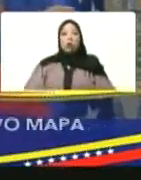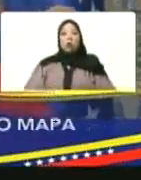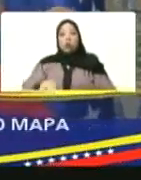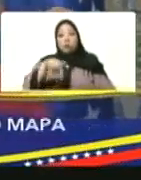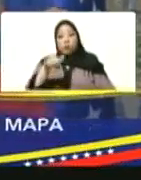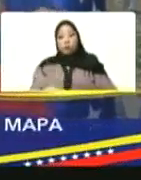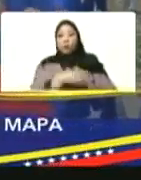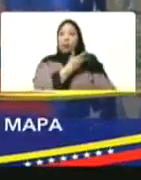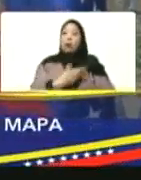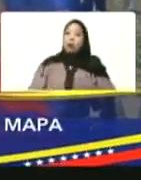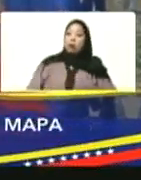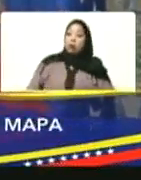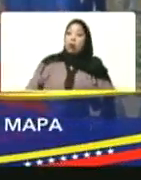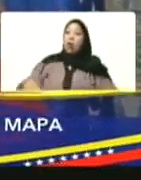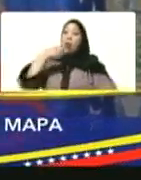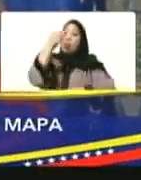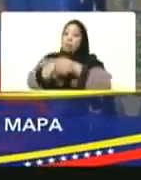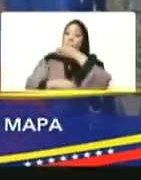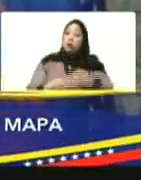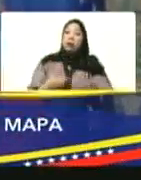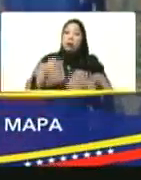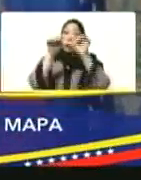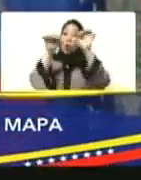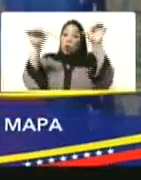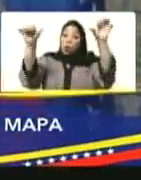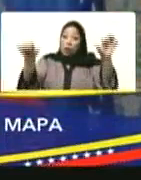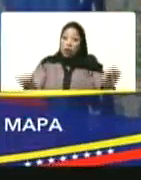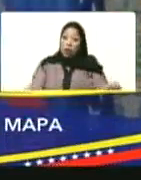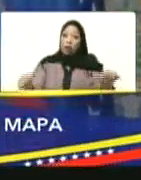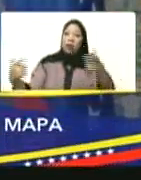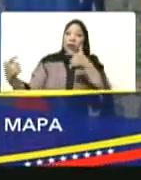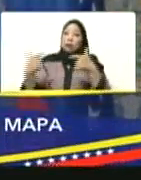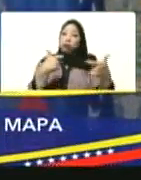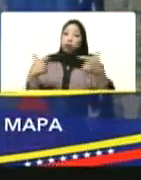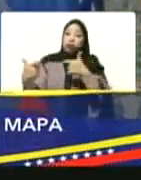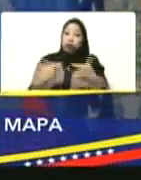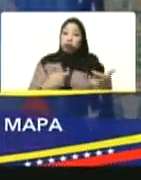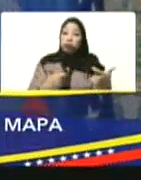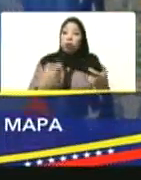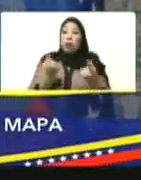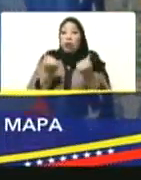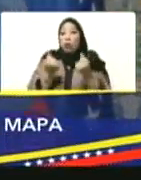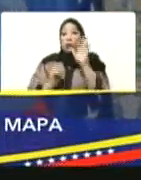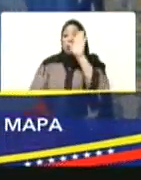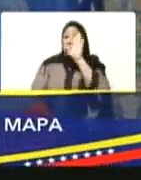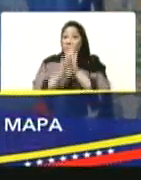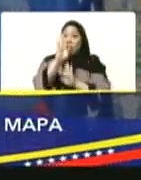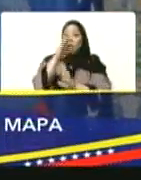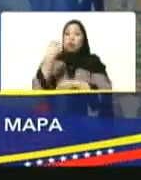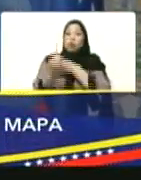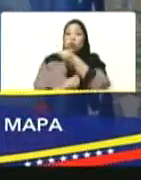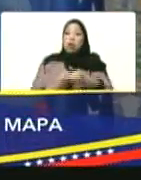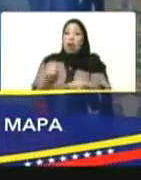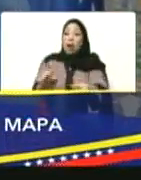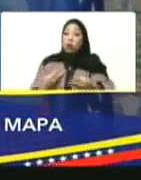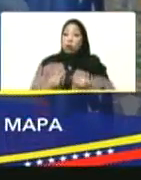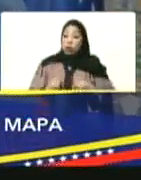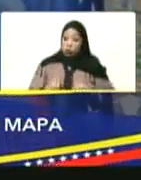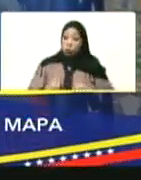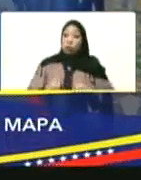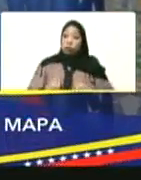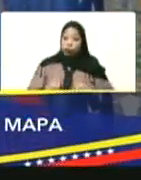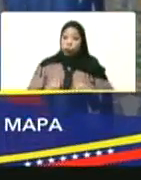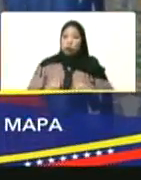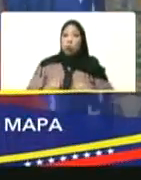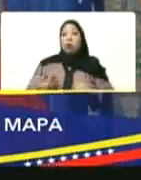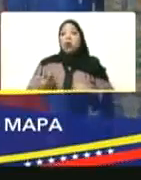adoptar, presidente, como le expliqué, un esquema de economía de guerra. Y entonces, nos hemos sido forzados a adoptar un sistema de economía